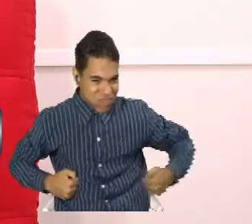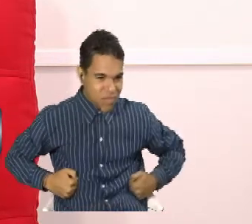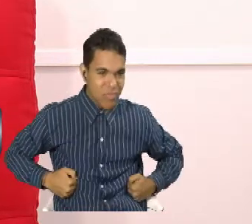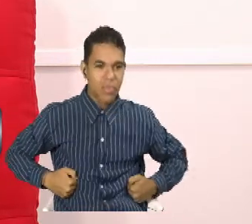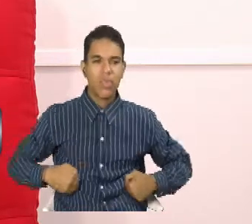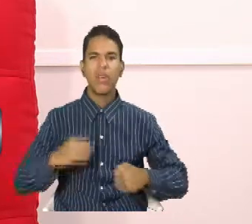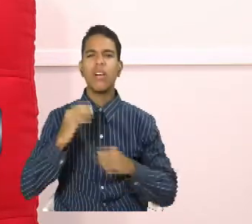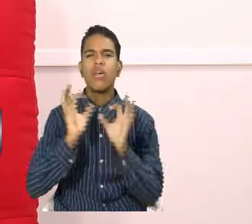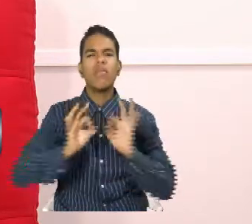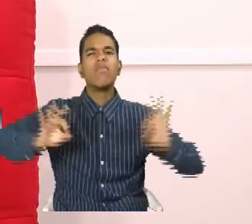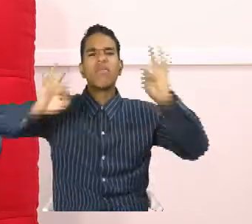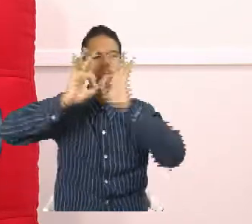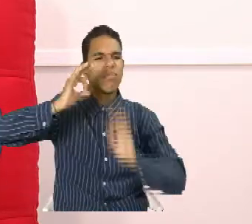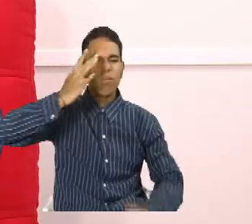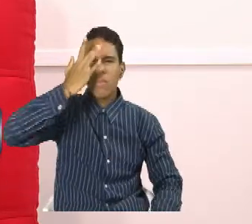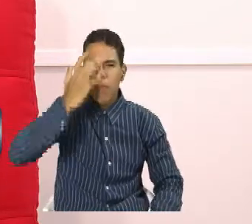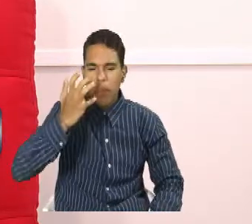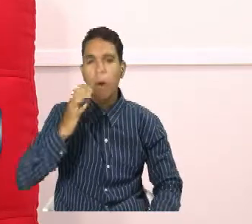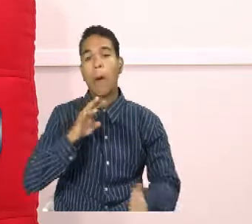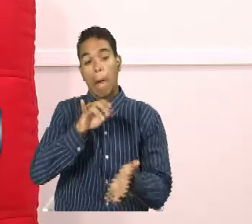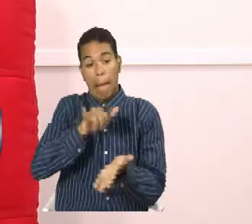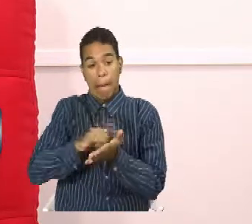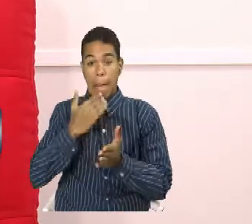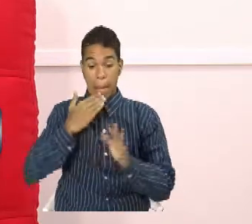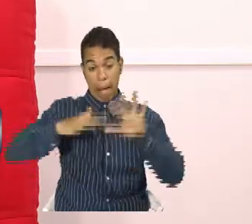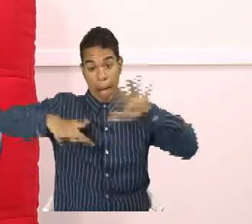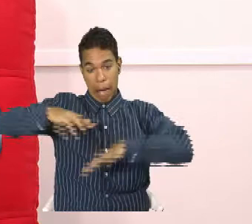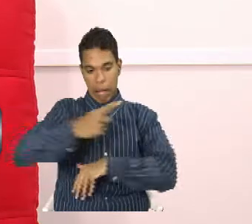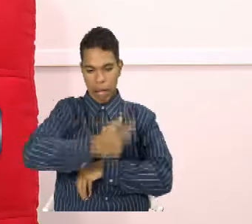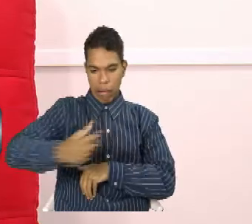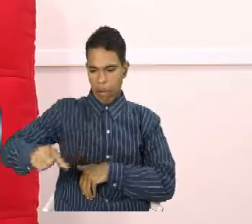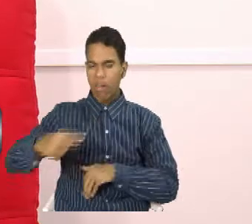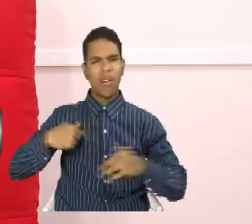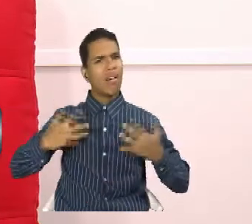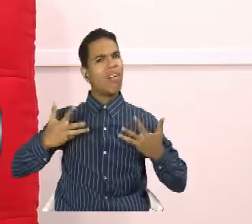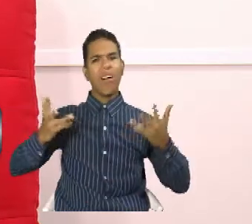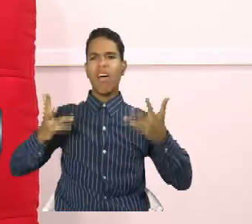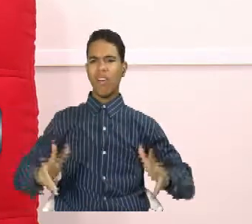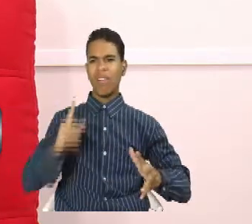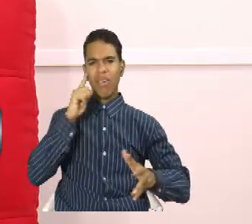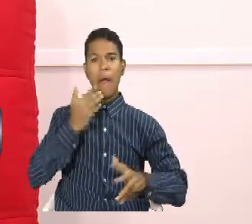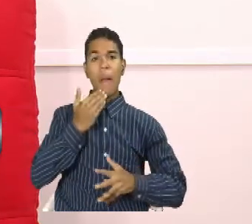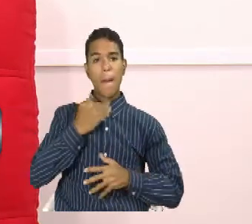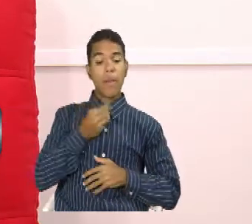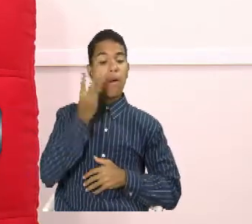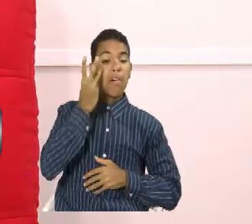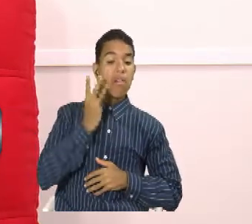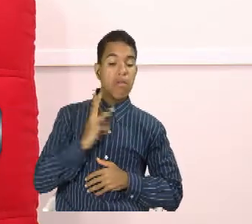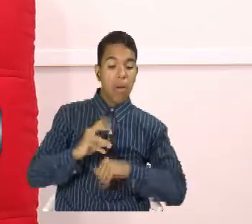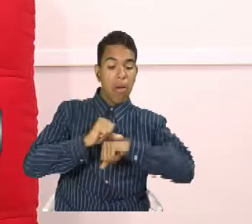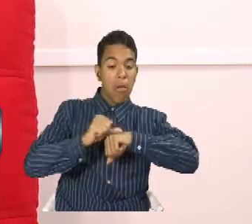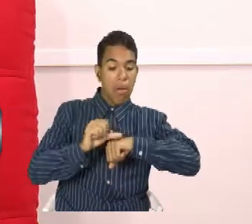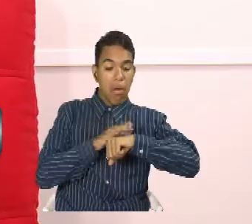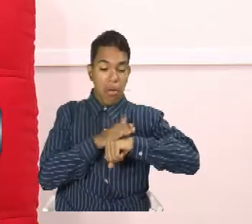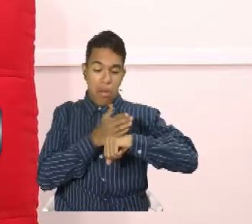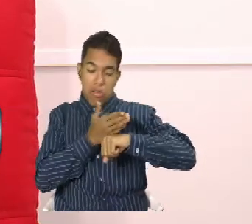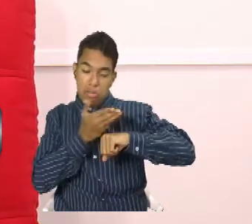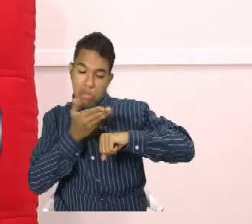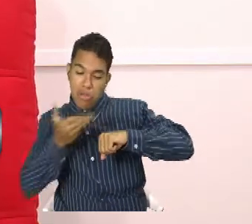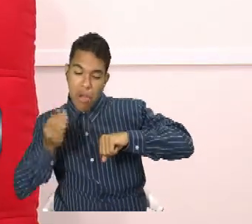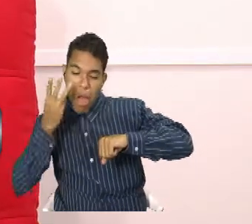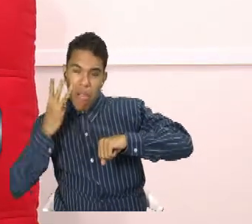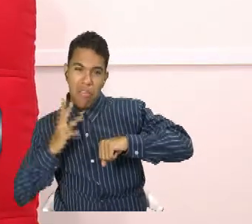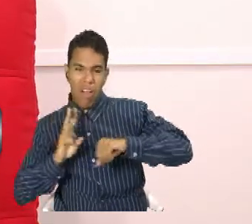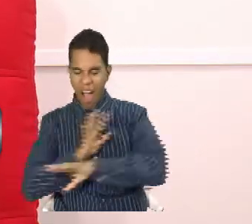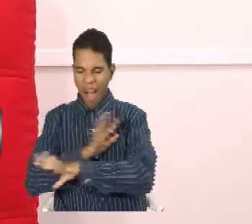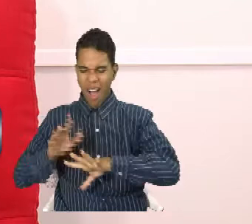posoperatorio. Hay personas que deciden no practicárselo o interrumpirlo pasados 3 días, ya como que dicen no lo veo necesario y simplemente dejan de